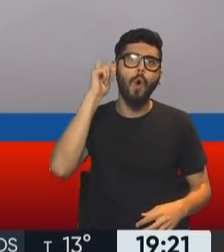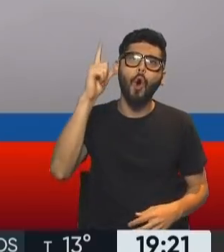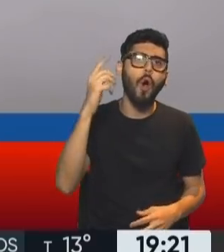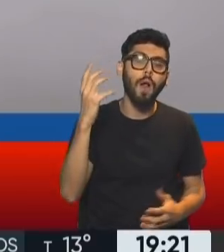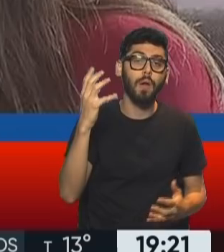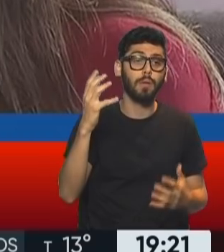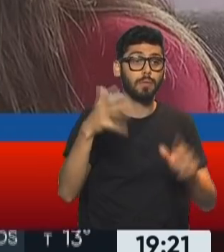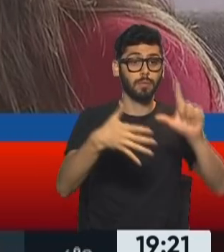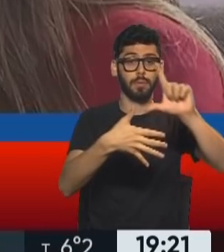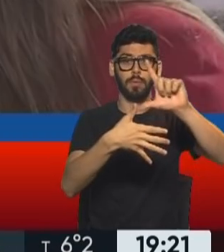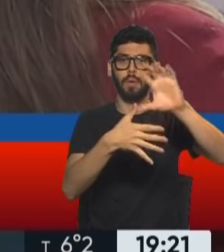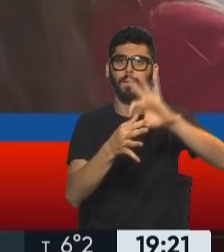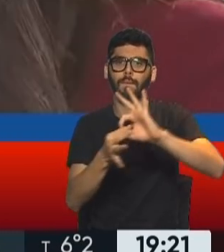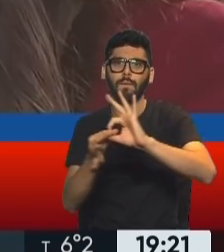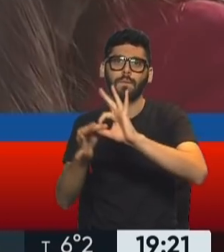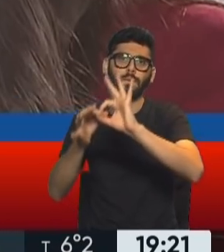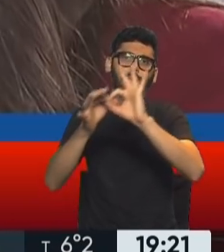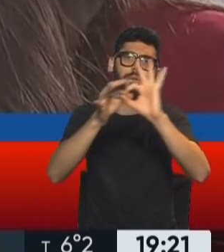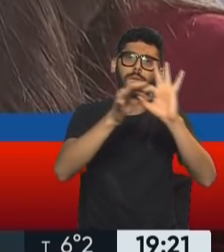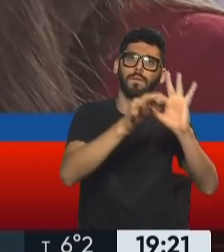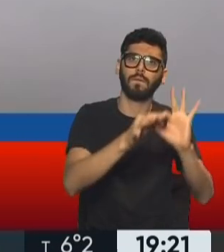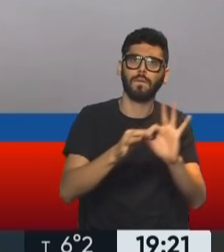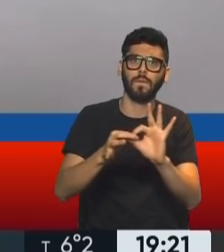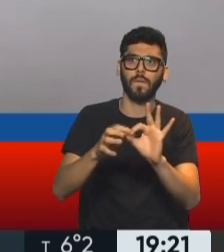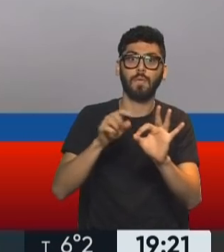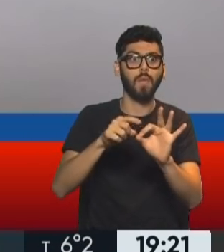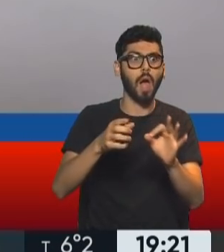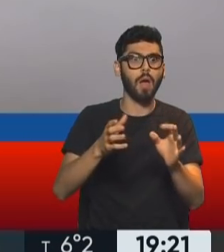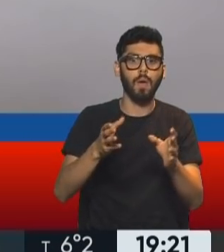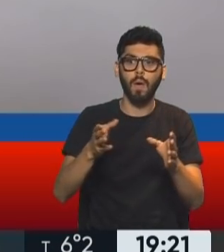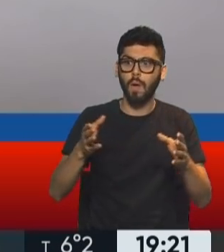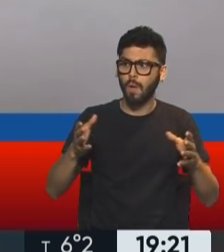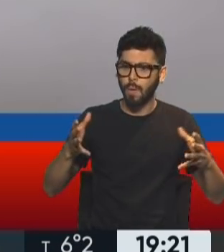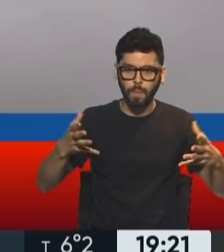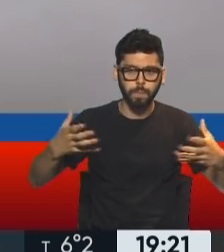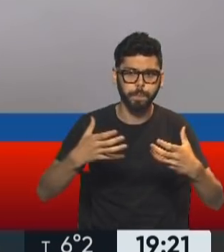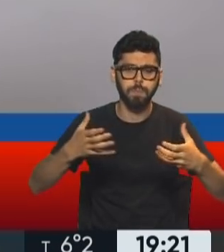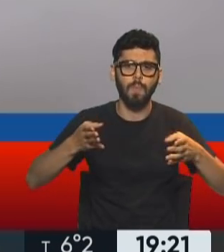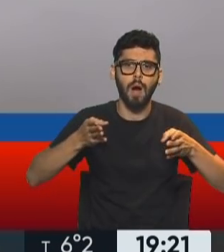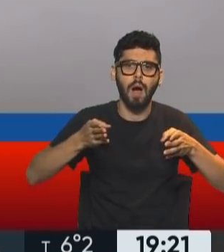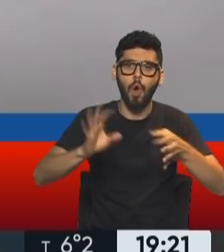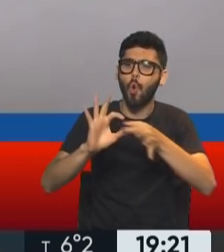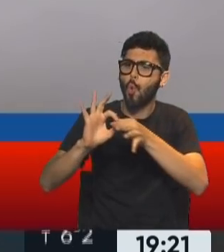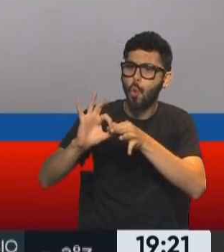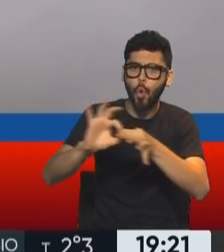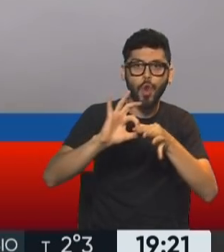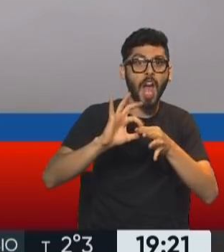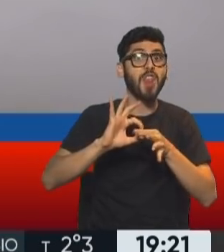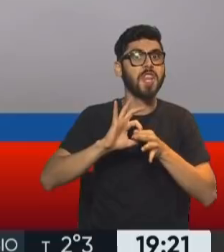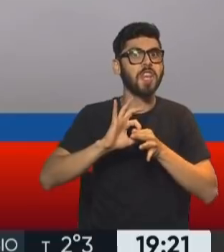un continente y ponerlo en una dirección precisa, de unidad, de